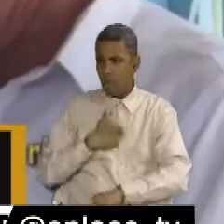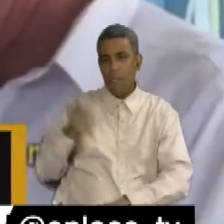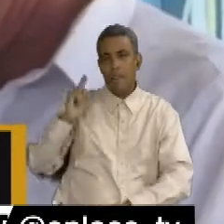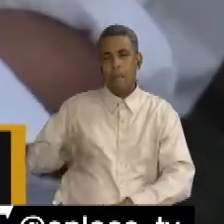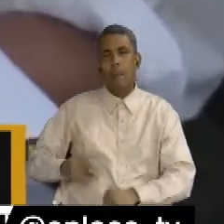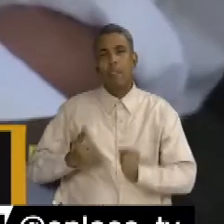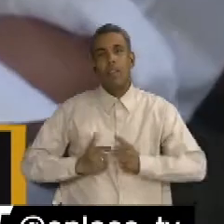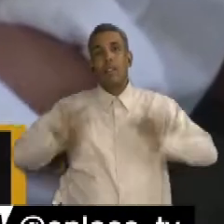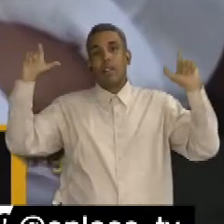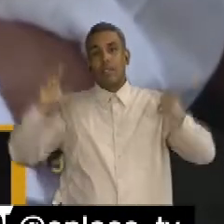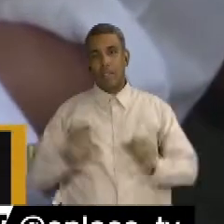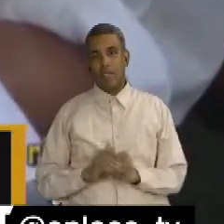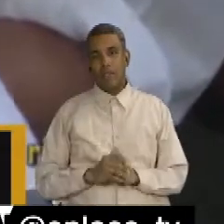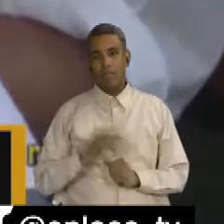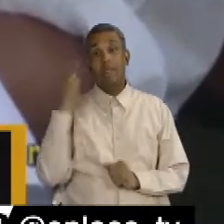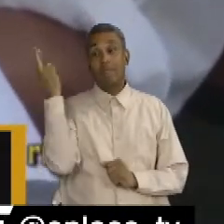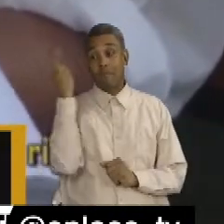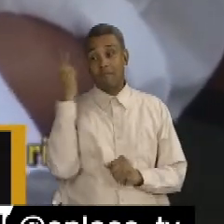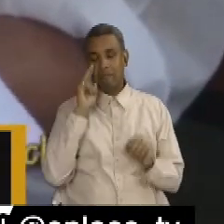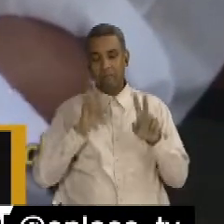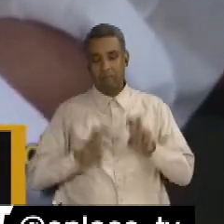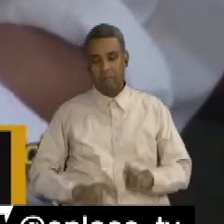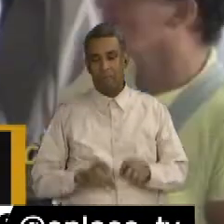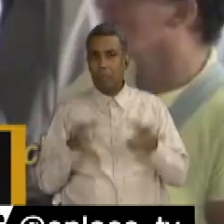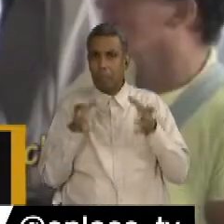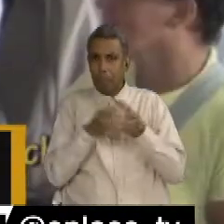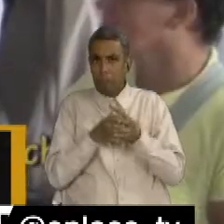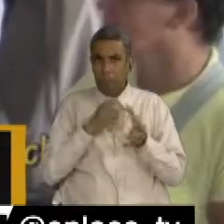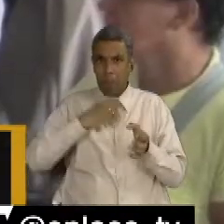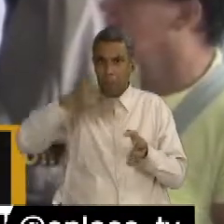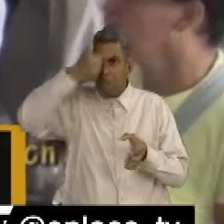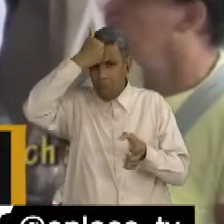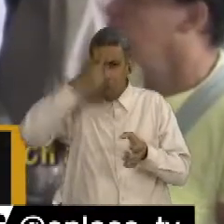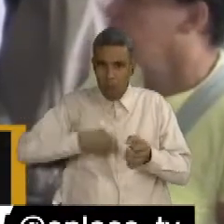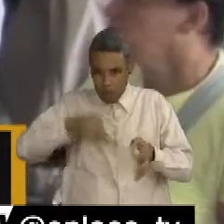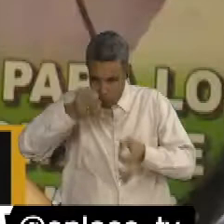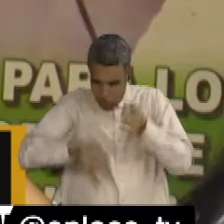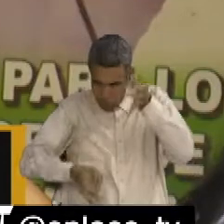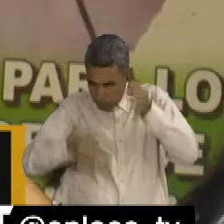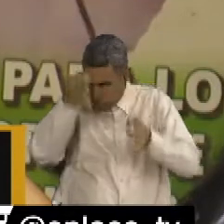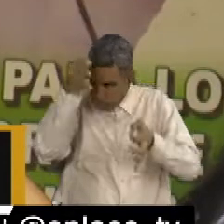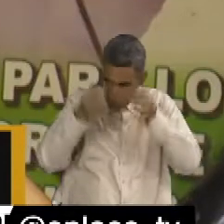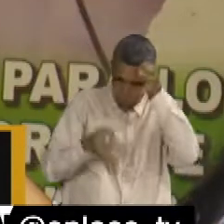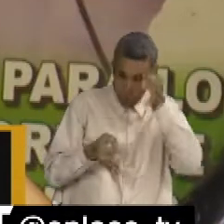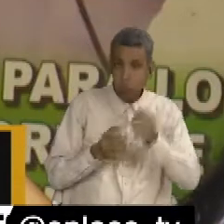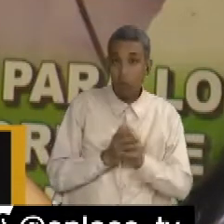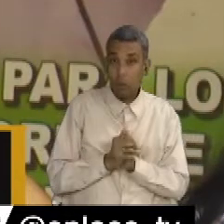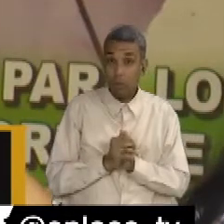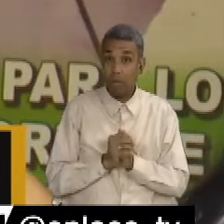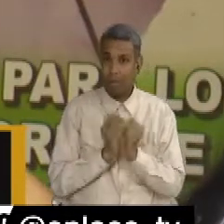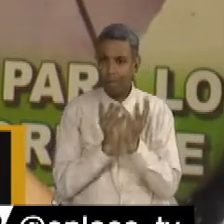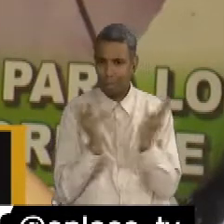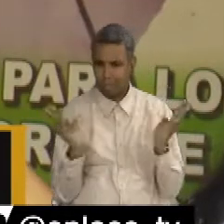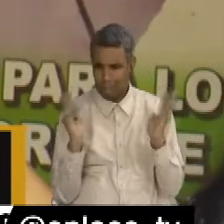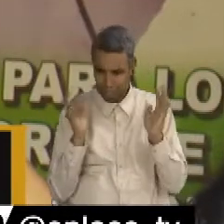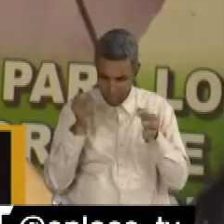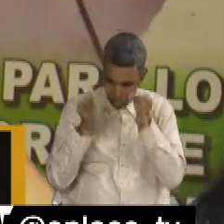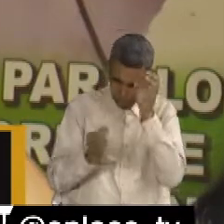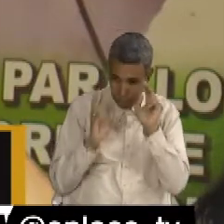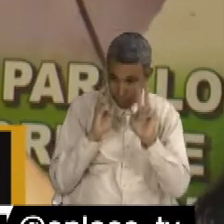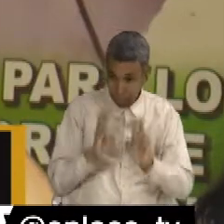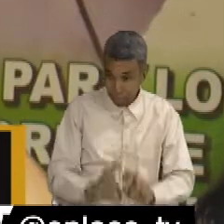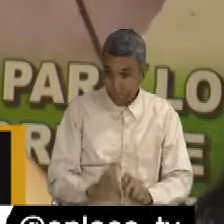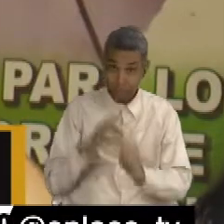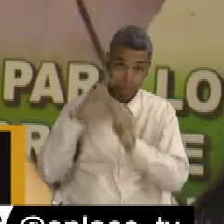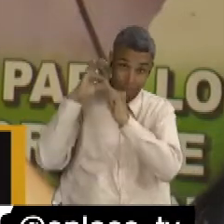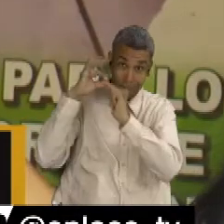que ese es un tribunal especial, de ahí pues ya no hay más nada que hacer, pero